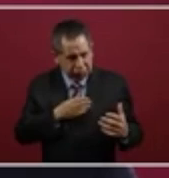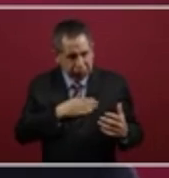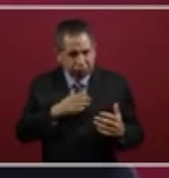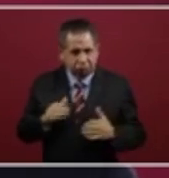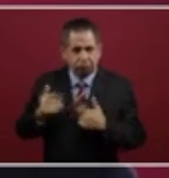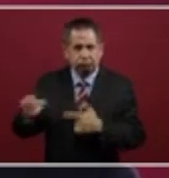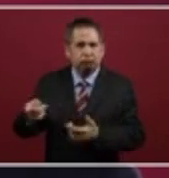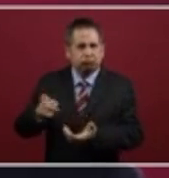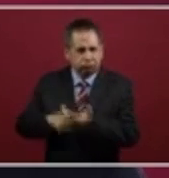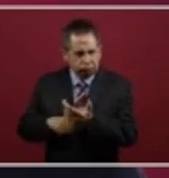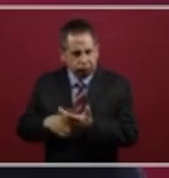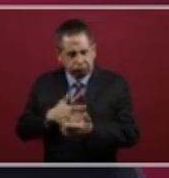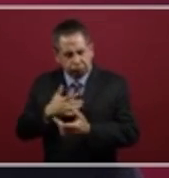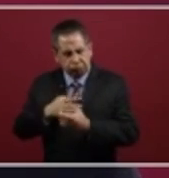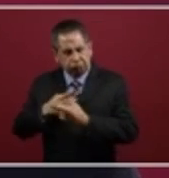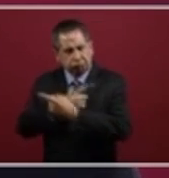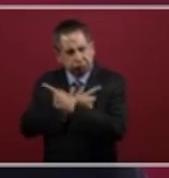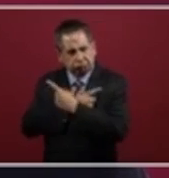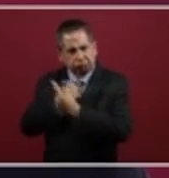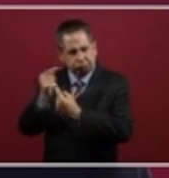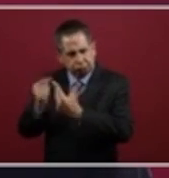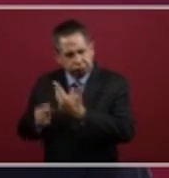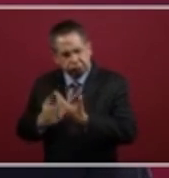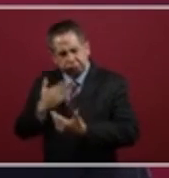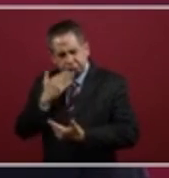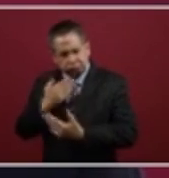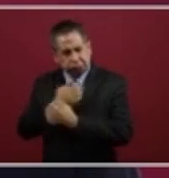hay valores y